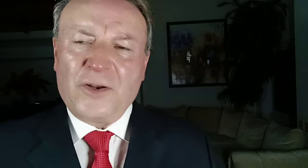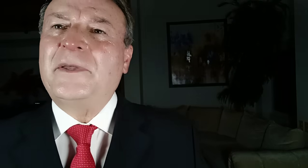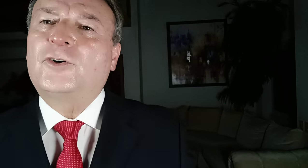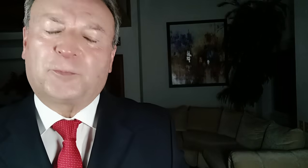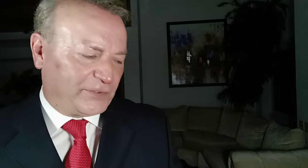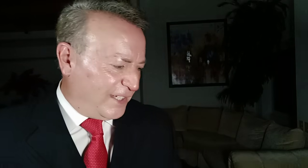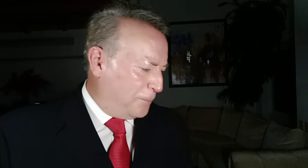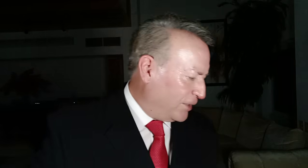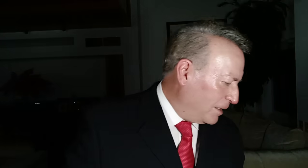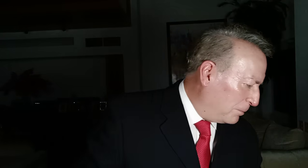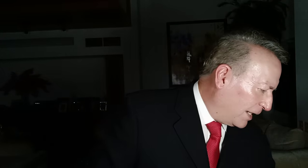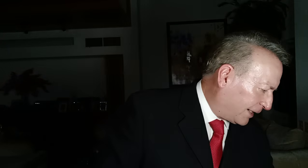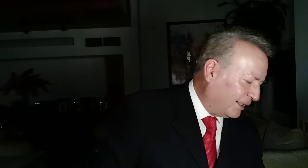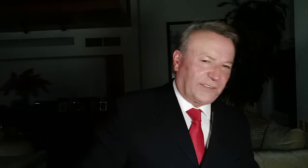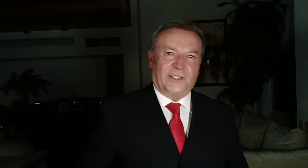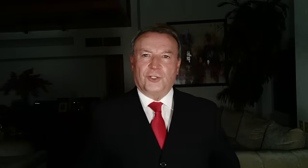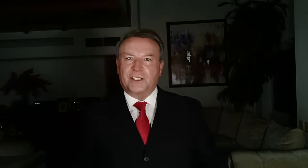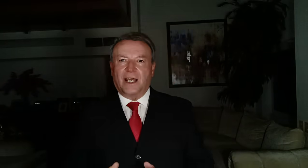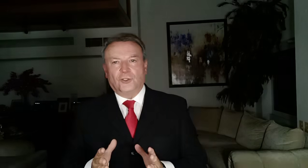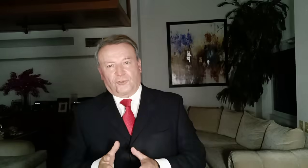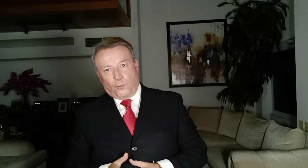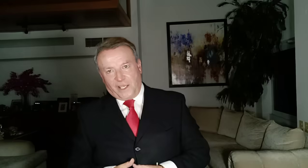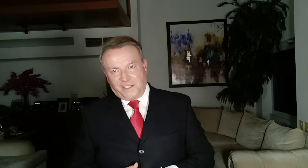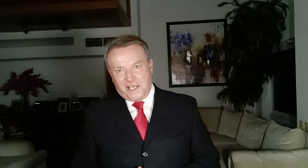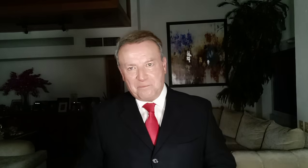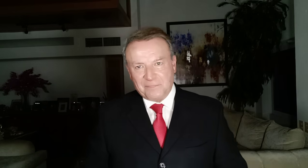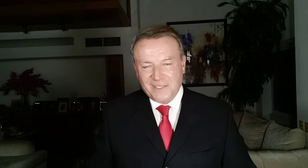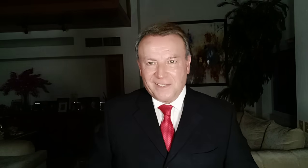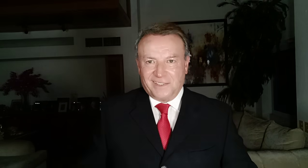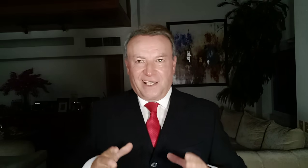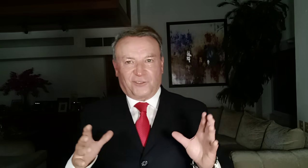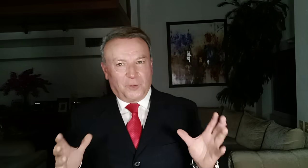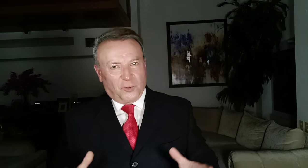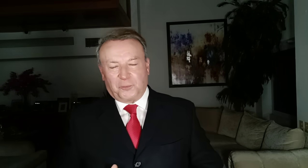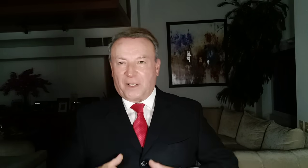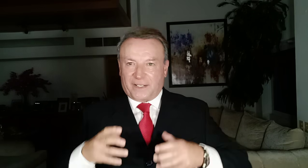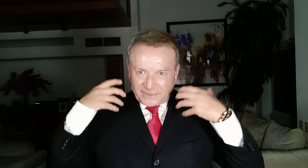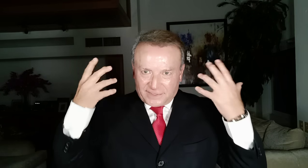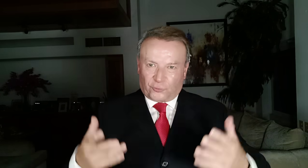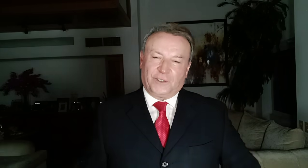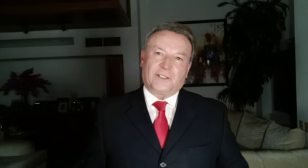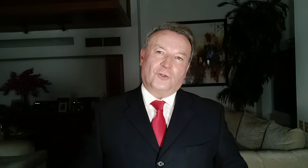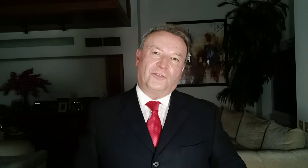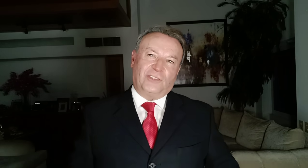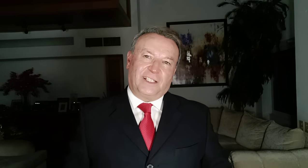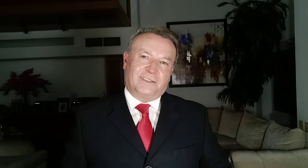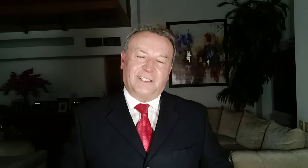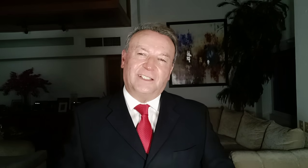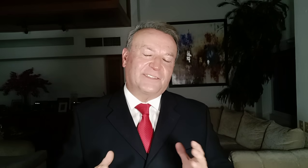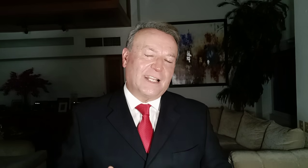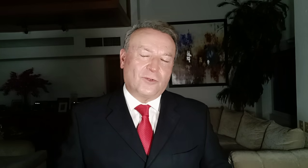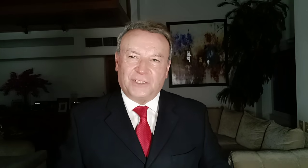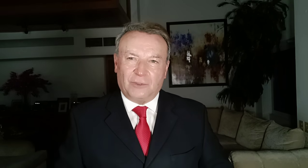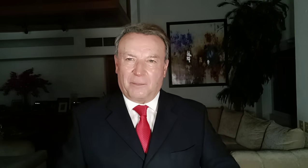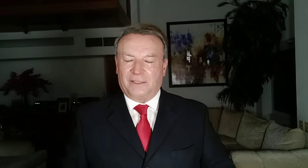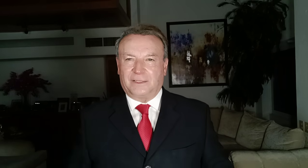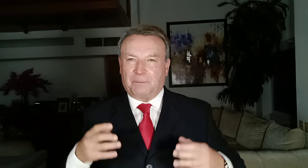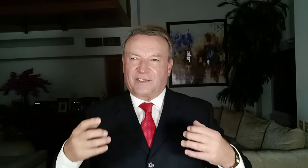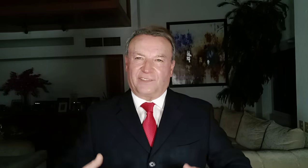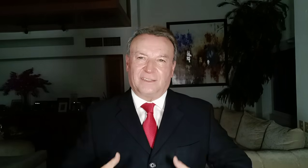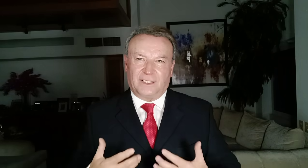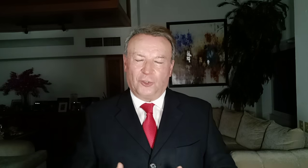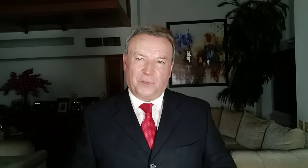Bueno amigos, pues ahí pueden ver que el señor ya nos sueña, ya somos parte de su inconsciente y está